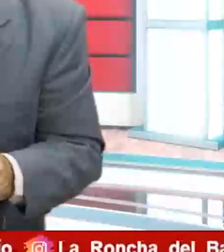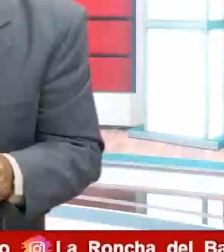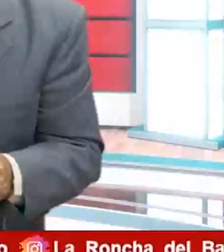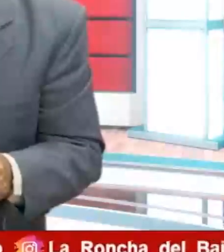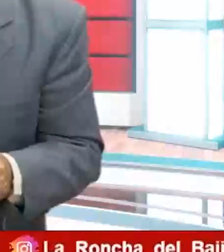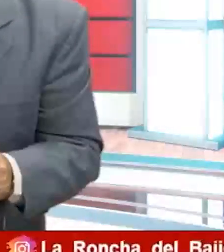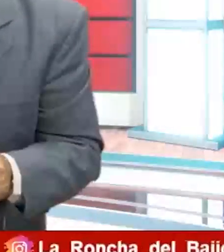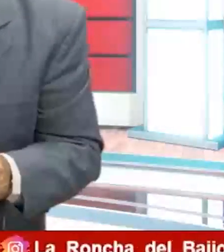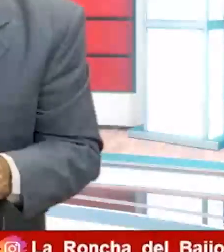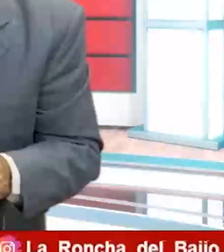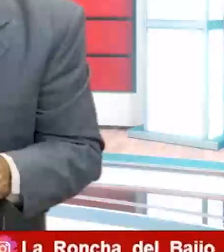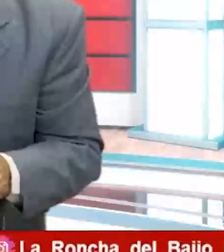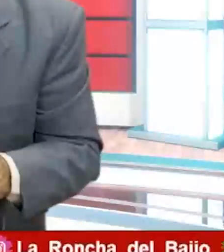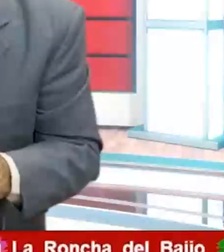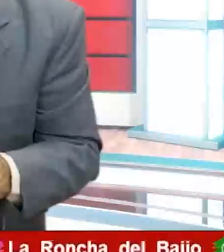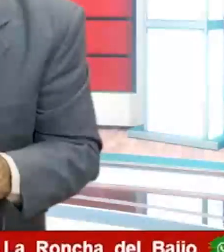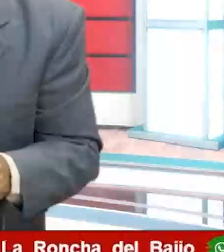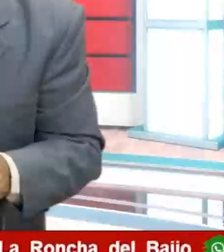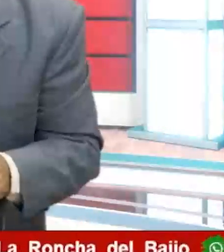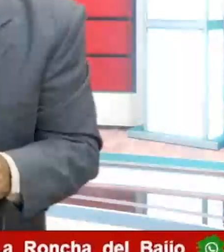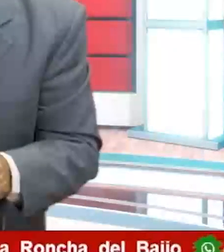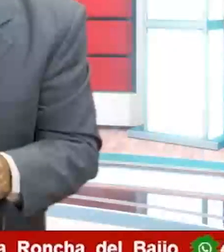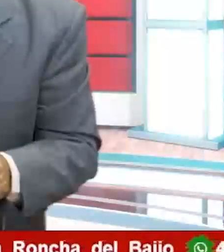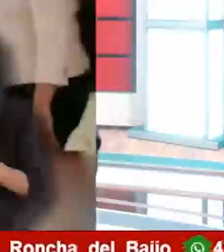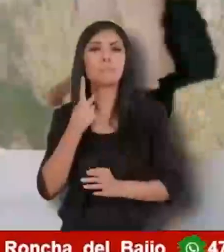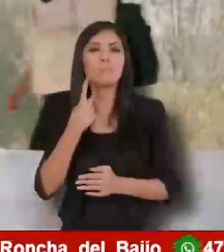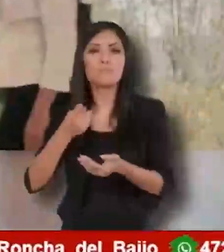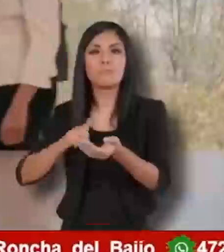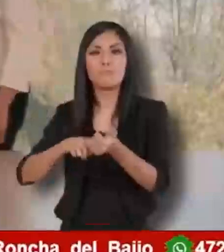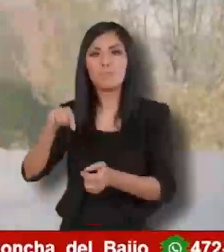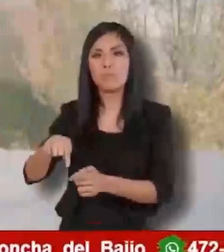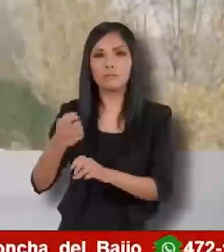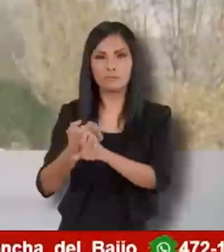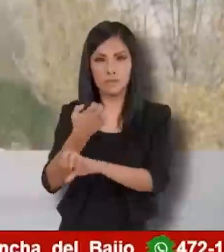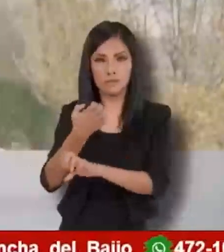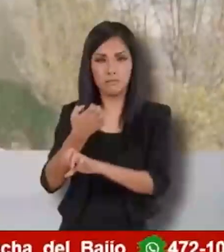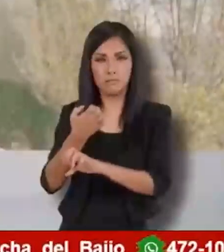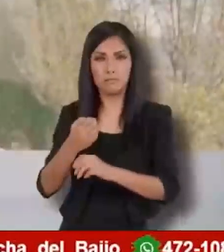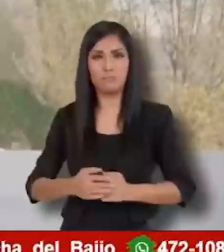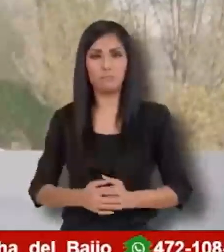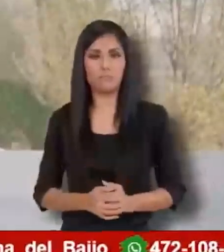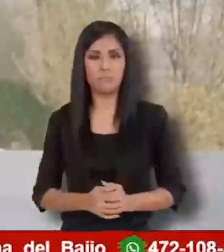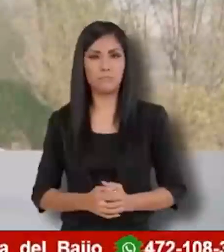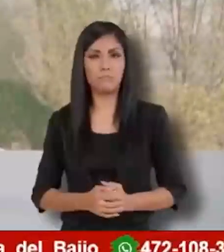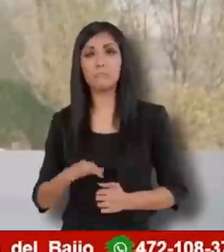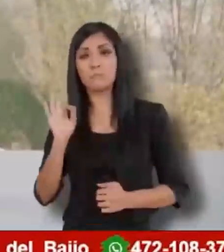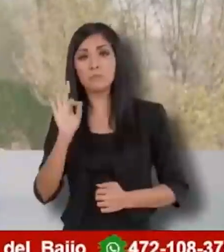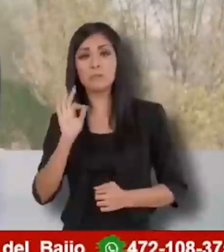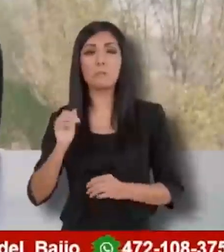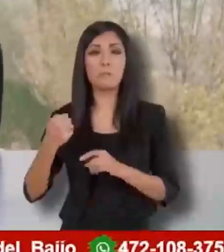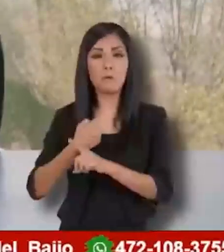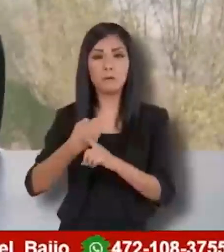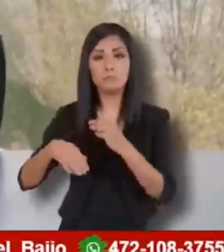los integrantes del Consejo general del instituto electoral del Estado de Guanajuato aprobaron en sesión extraordinaria la integración de Sus